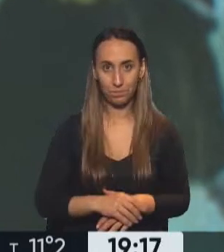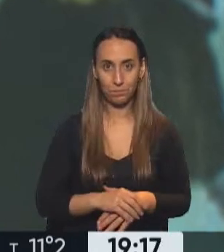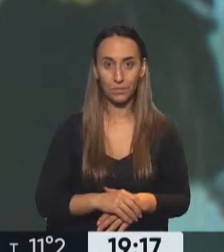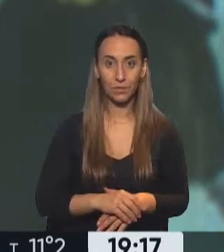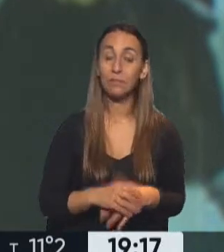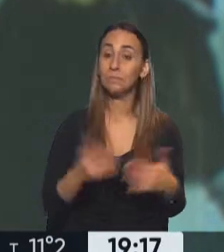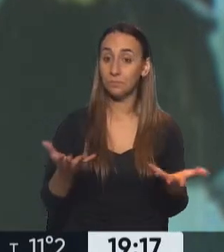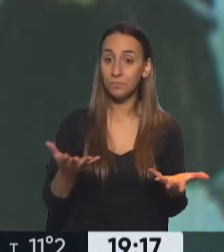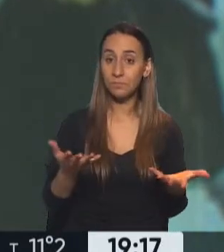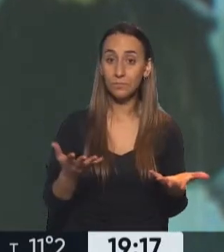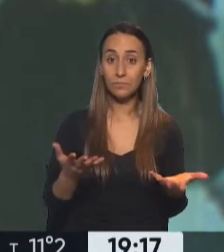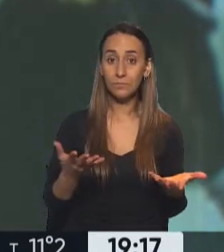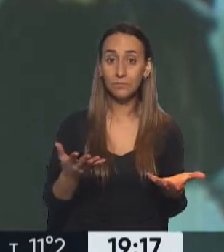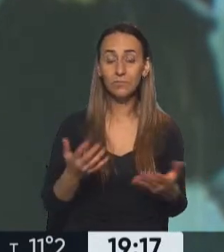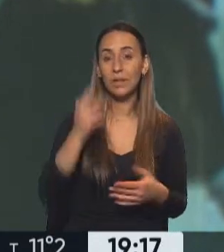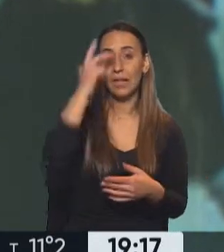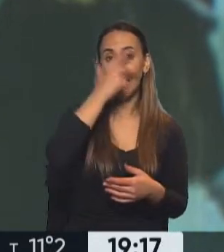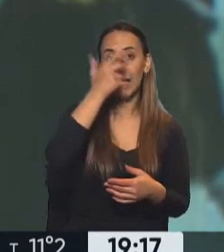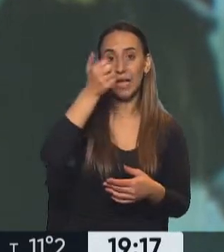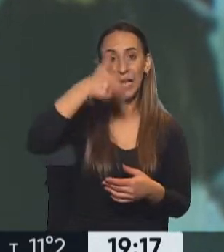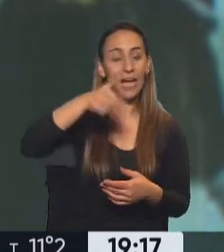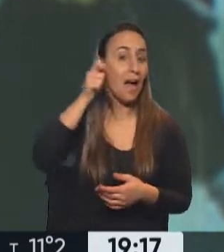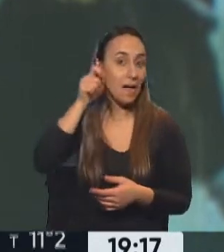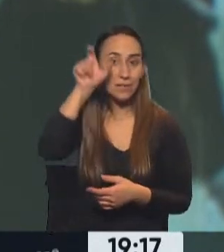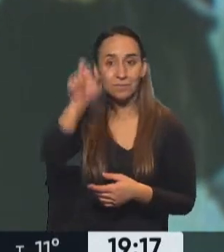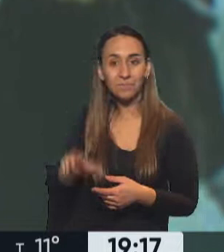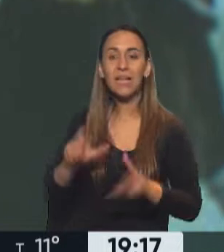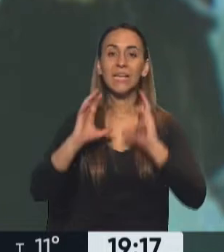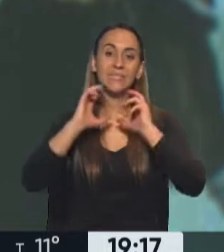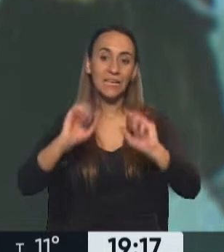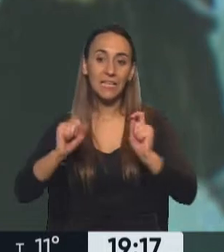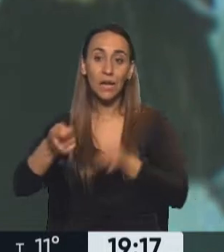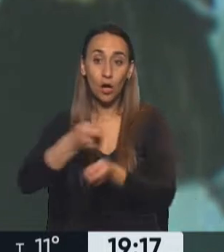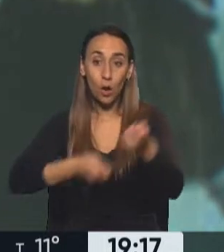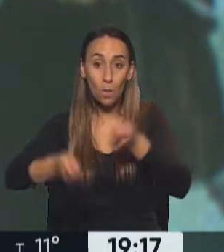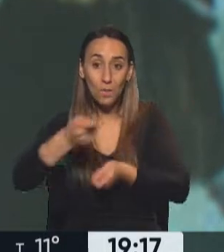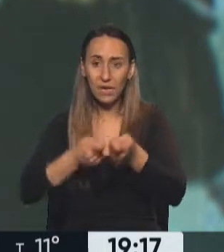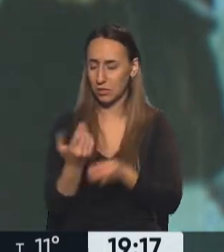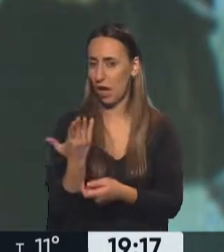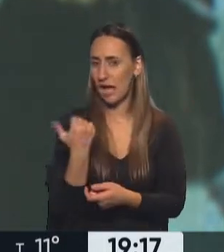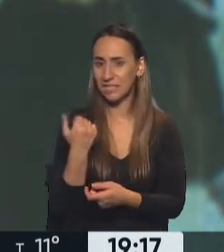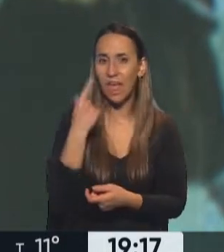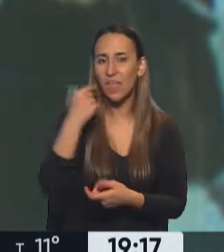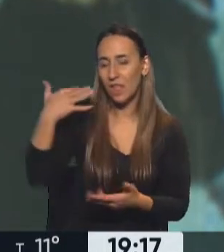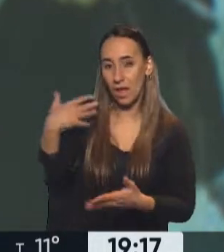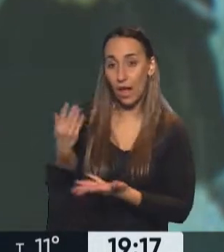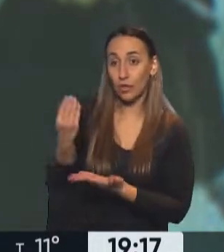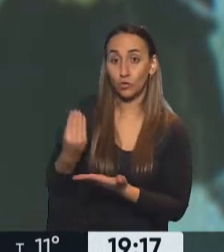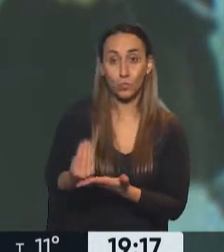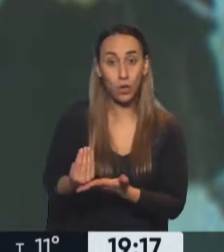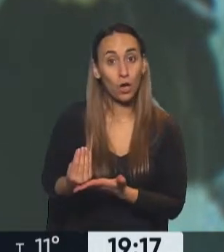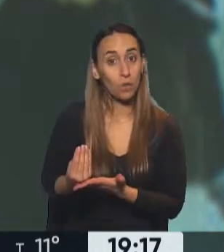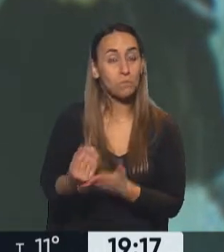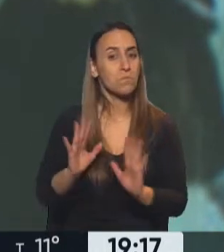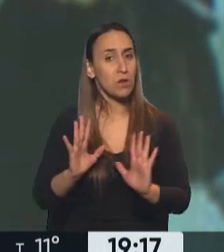Bueno, el perfil de Guillermo Hang es un perfil bajo. Estoy hablando del nuevo secretario de Comercio que asumió hace ya algunos días. Lo que sí trasciende es